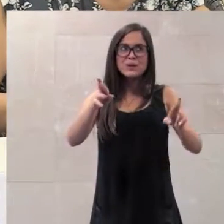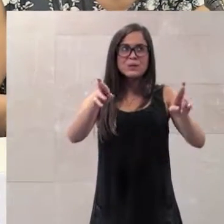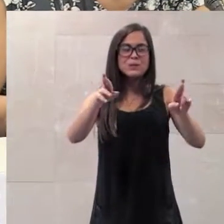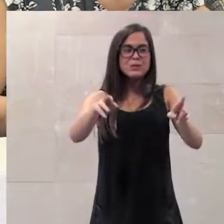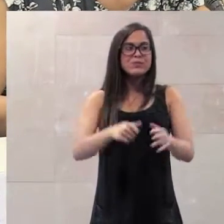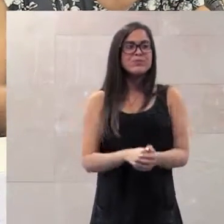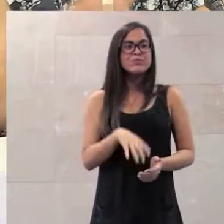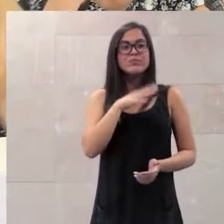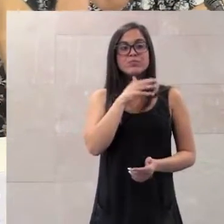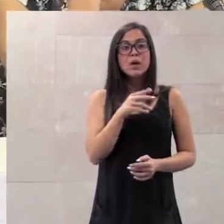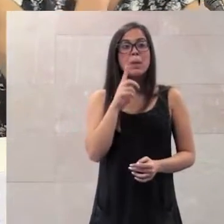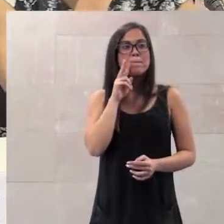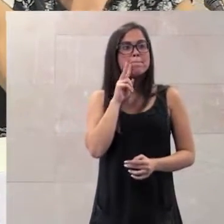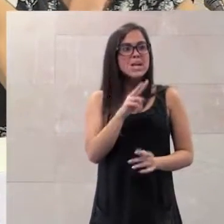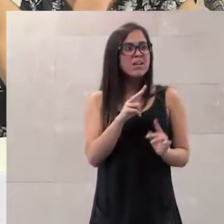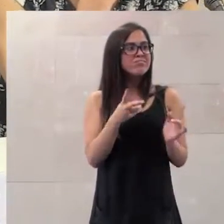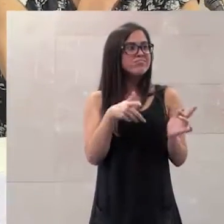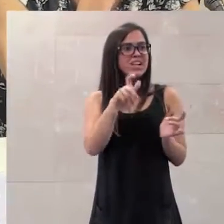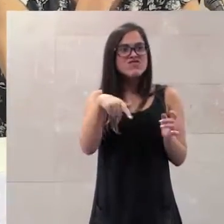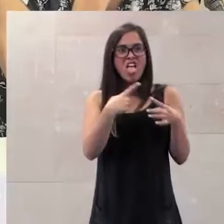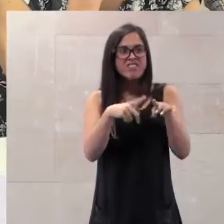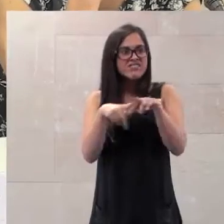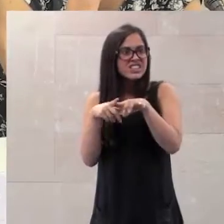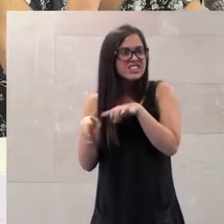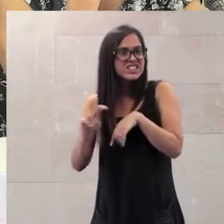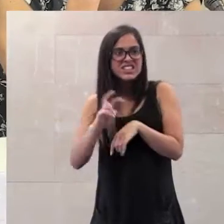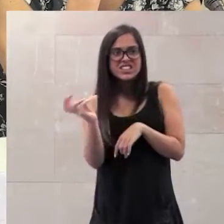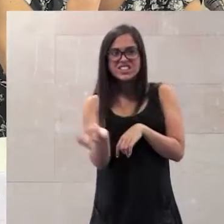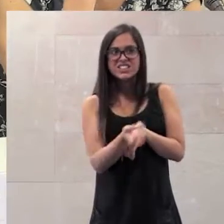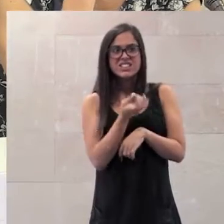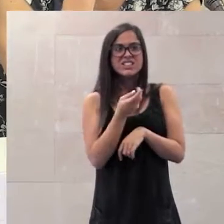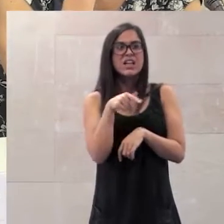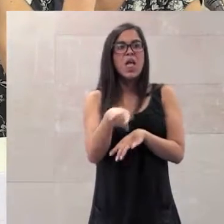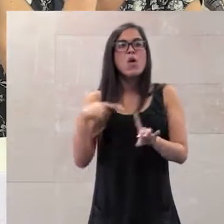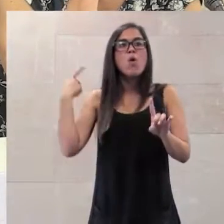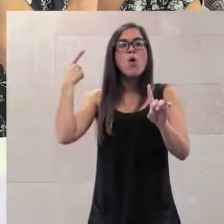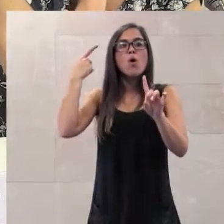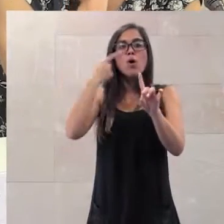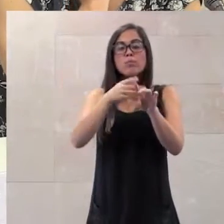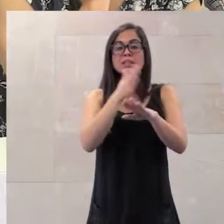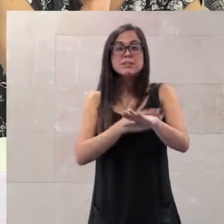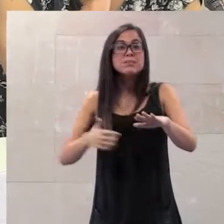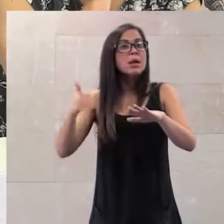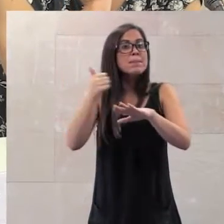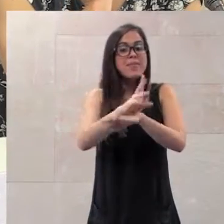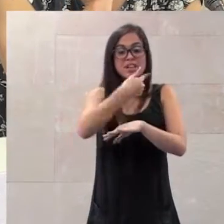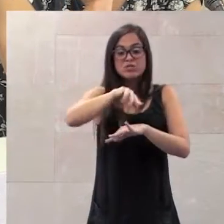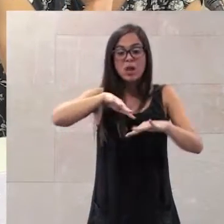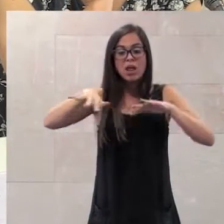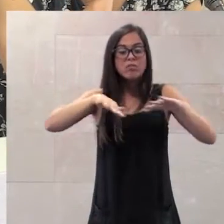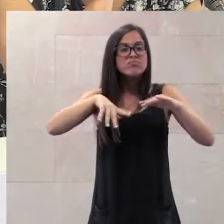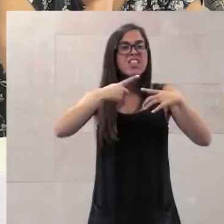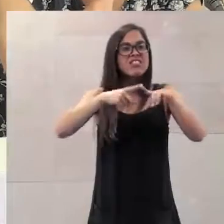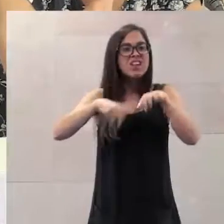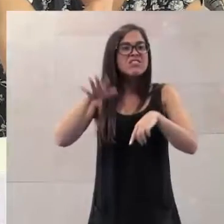veo una diversidad absoluta, que es uno de los objetivos, ¿no?, de este tipo de actuaciones, diversidad de